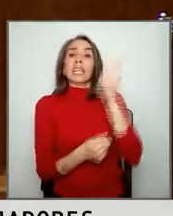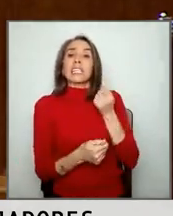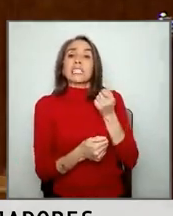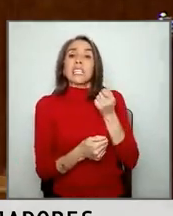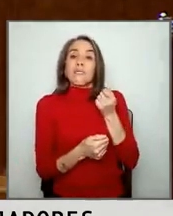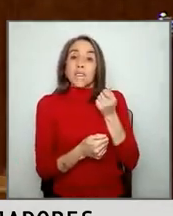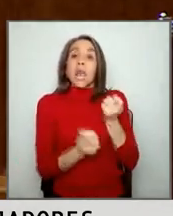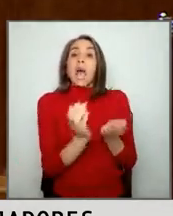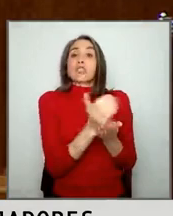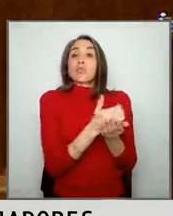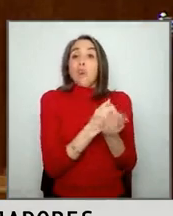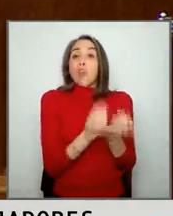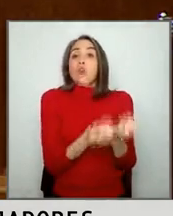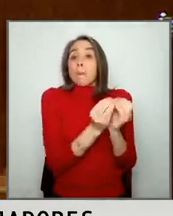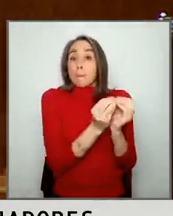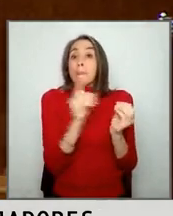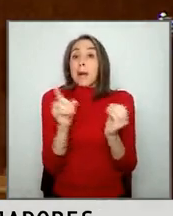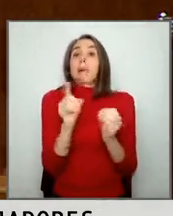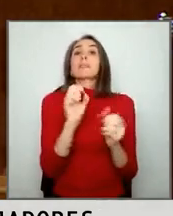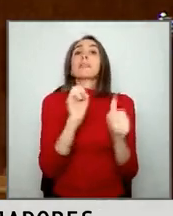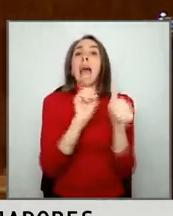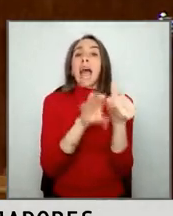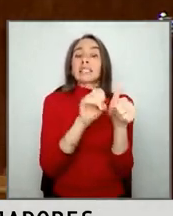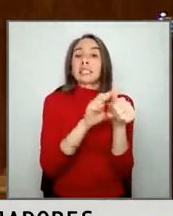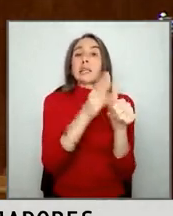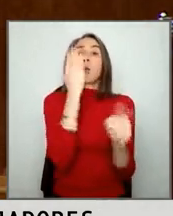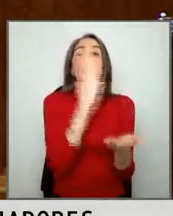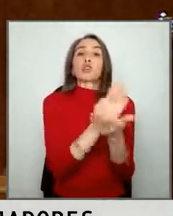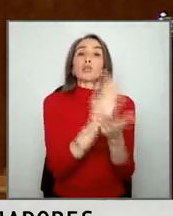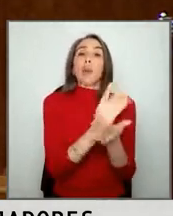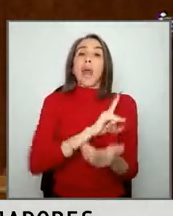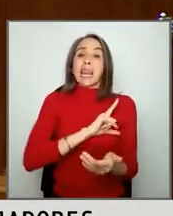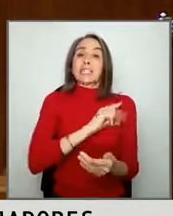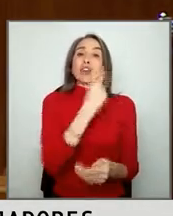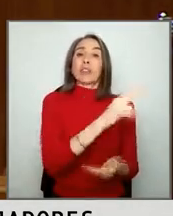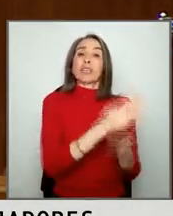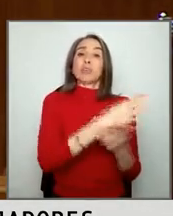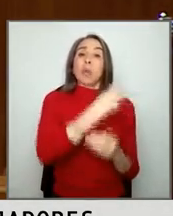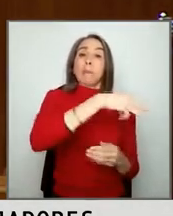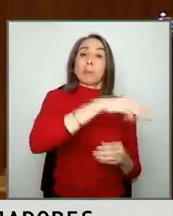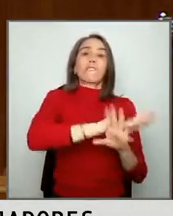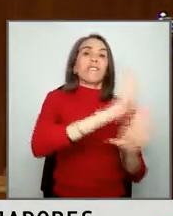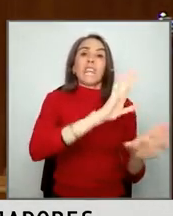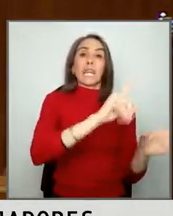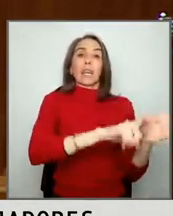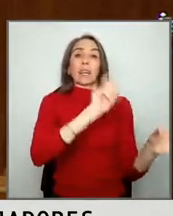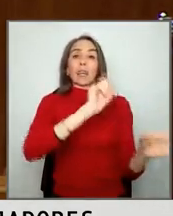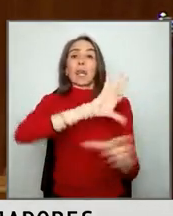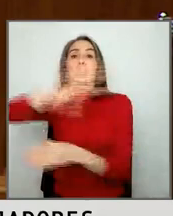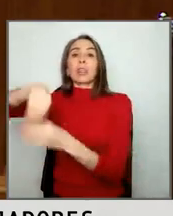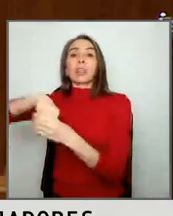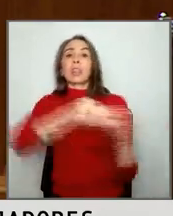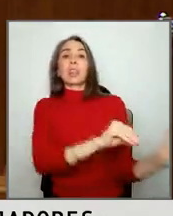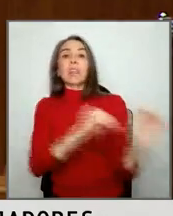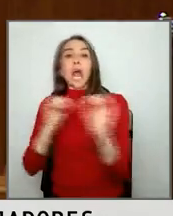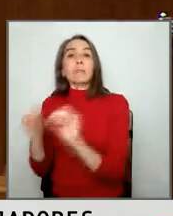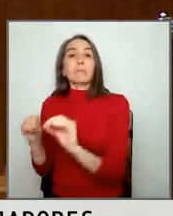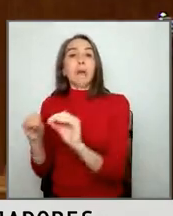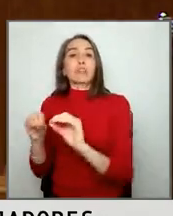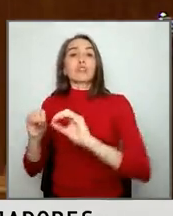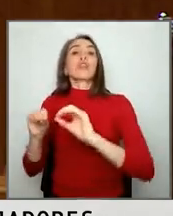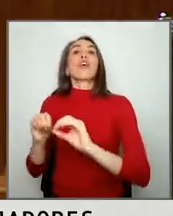ser traspasados de los establecimientos educacionales a los servicios locales de Educación Pública dado que a pesar de que el artículo